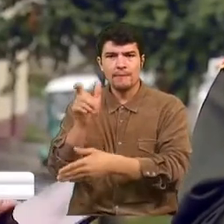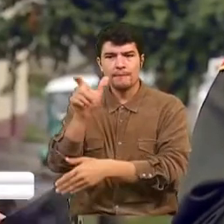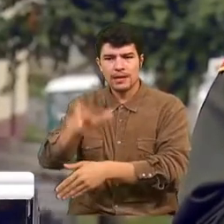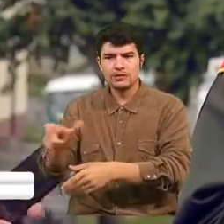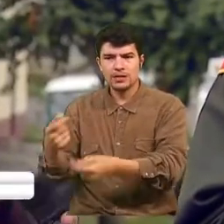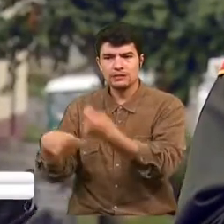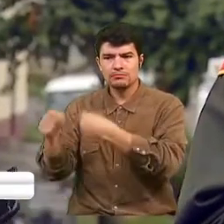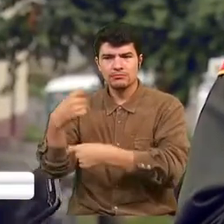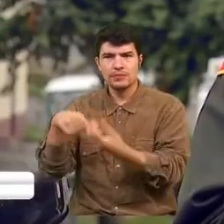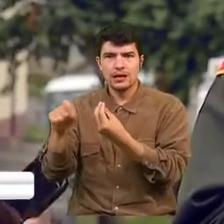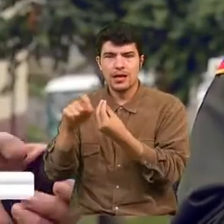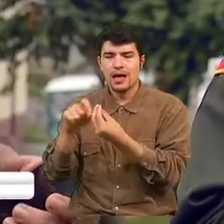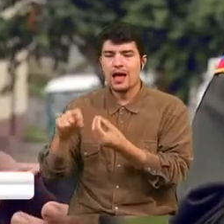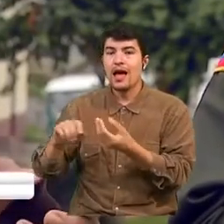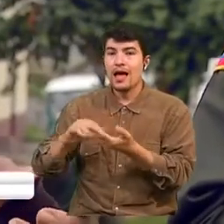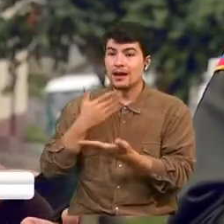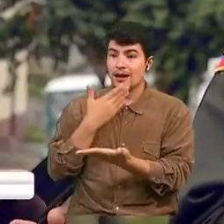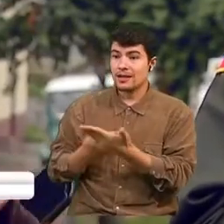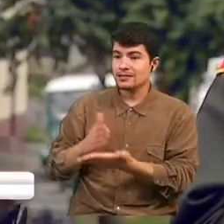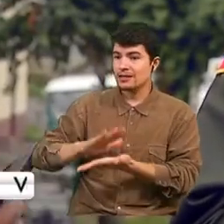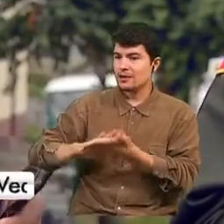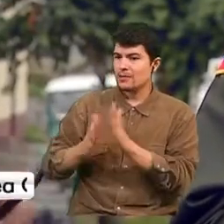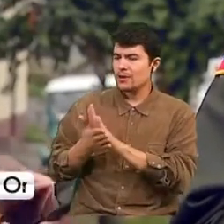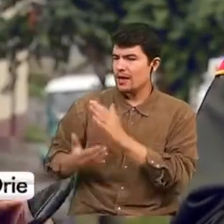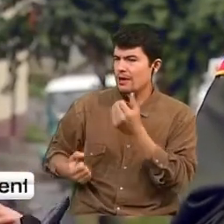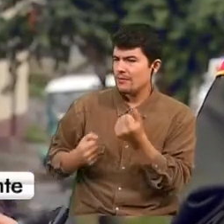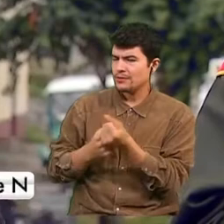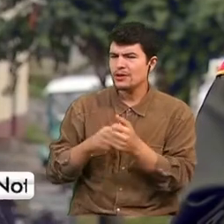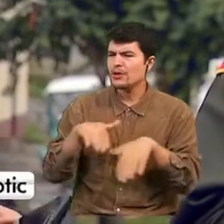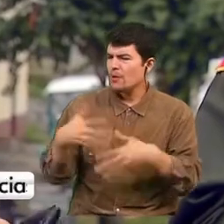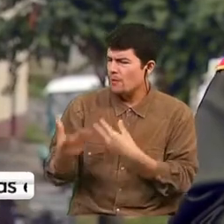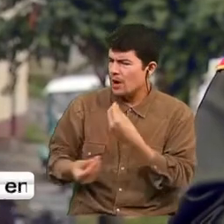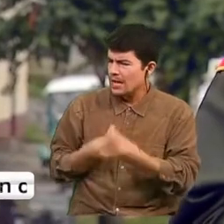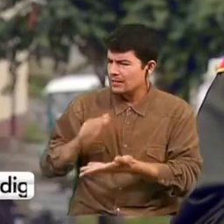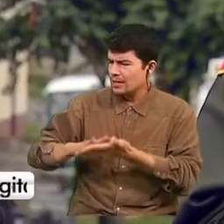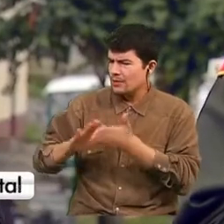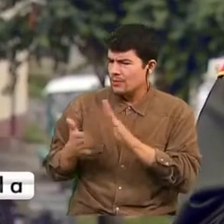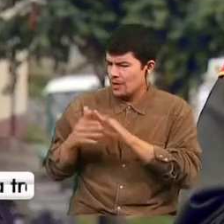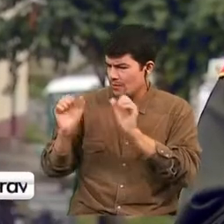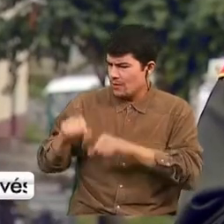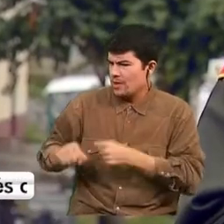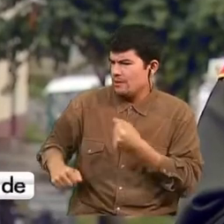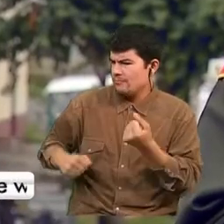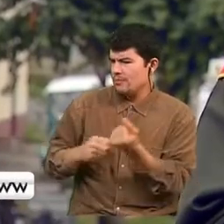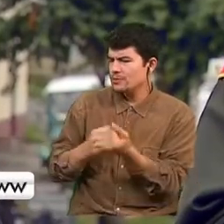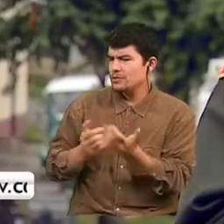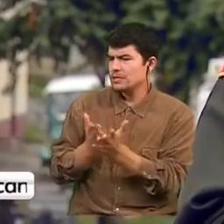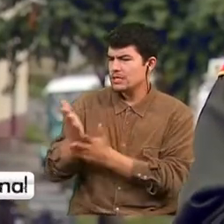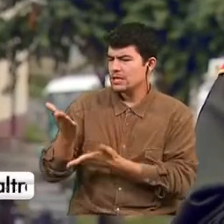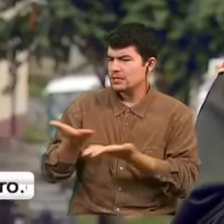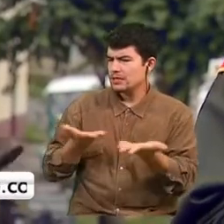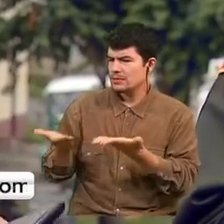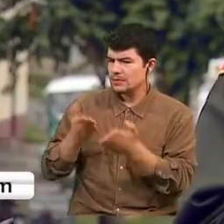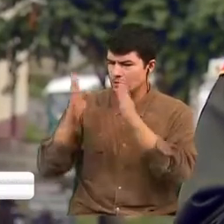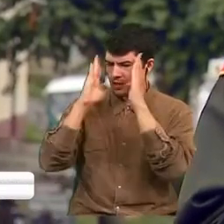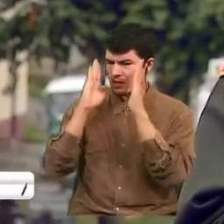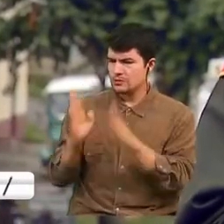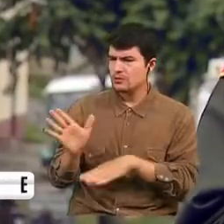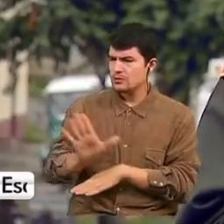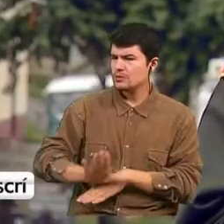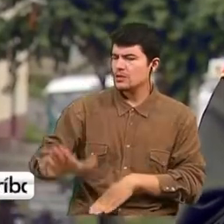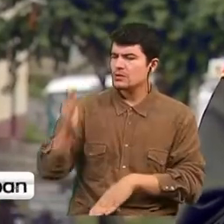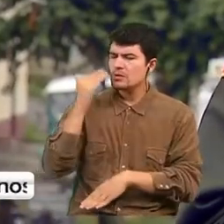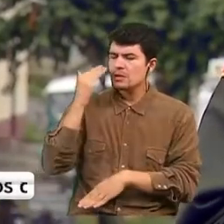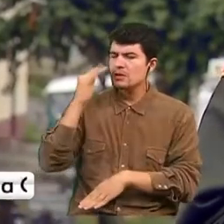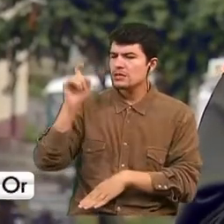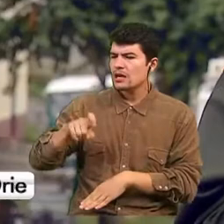y todo esto con apoyo de la comunidad. ¿Cómo hacer para que la comunidad siga vinculándose y siga prestando ese servicio de atención a ustedes cuando lo requiera,